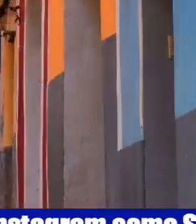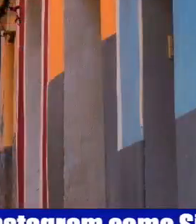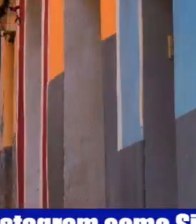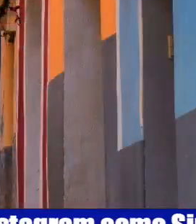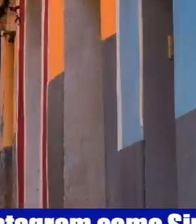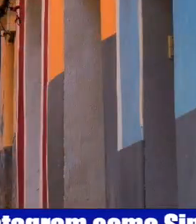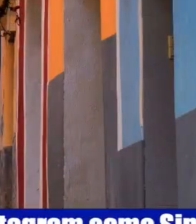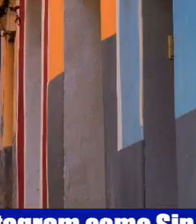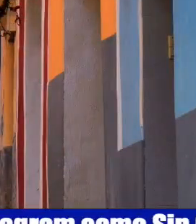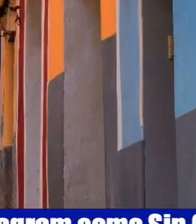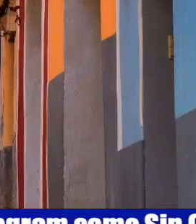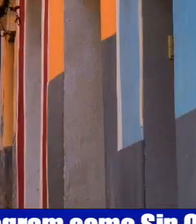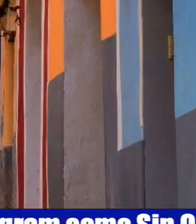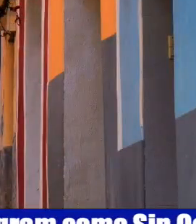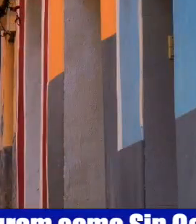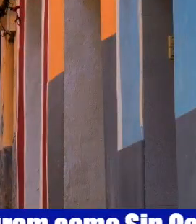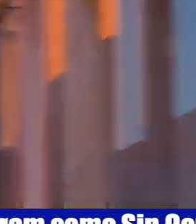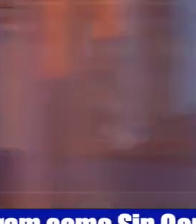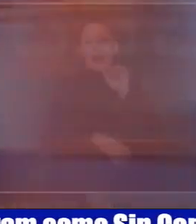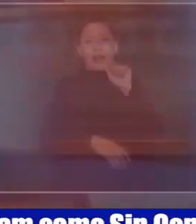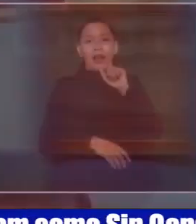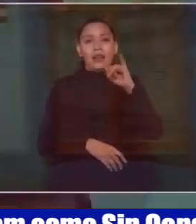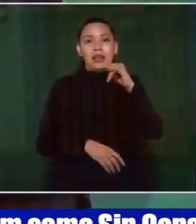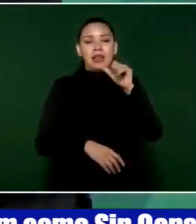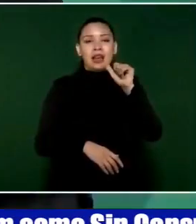plantea el presidente López Obrador.